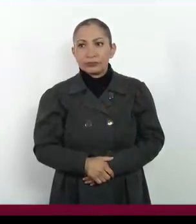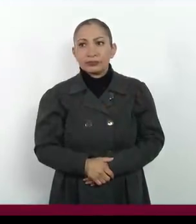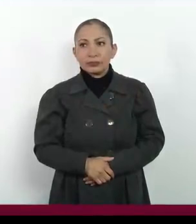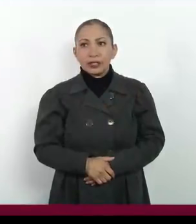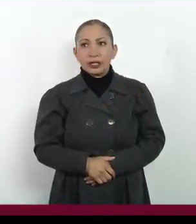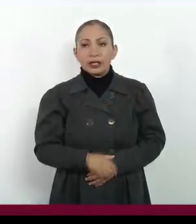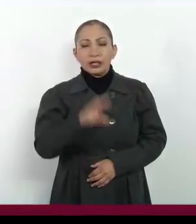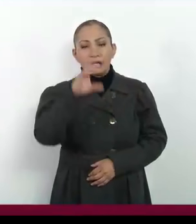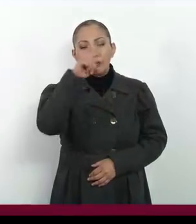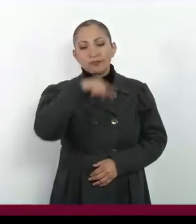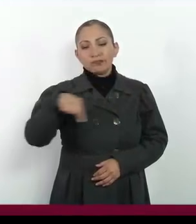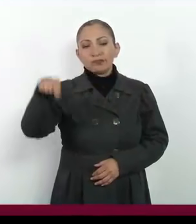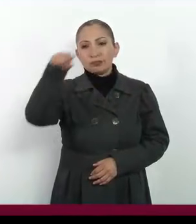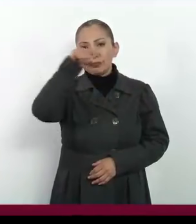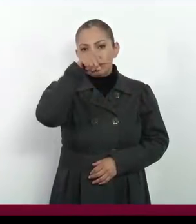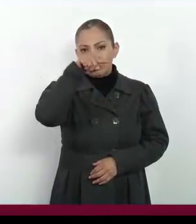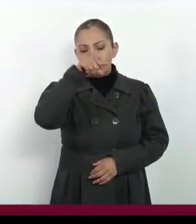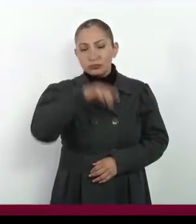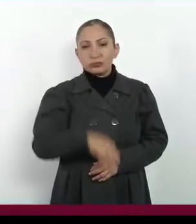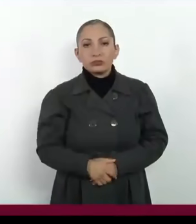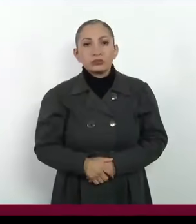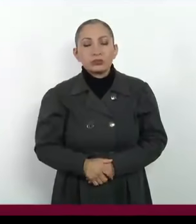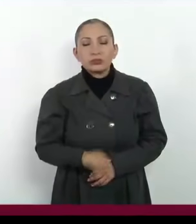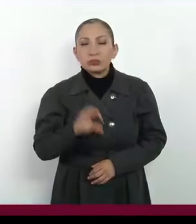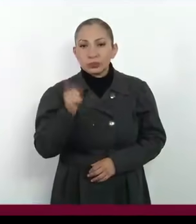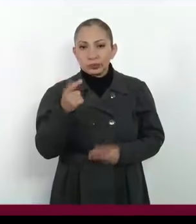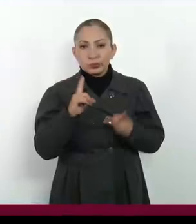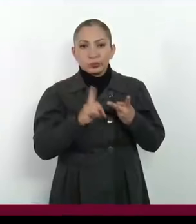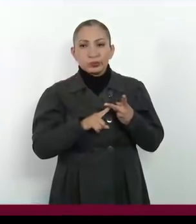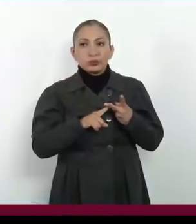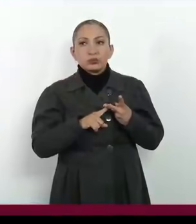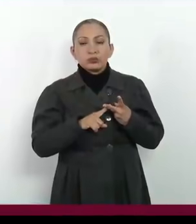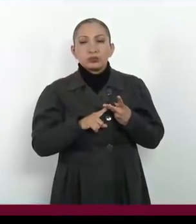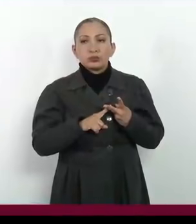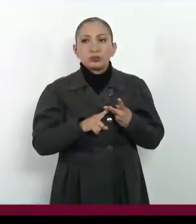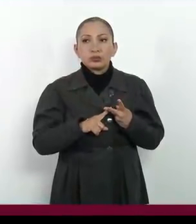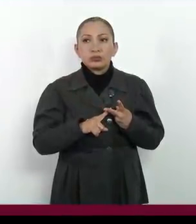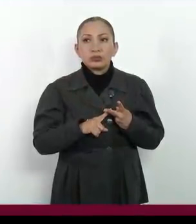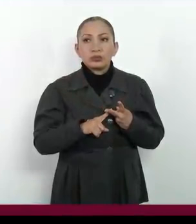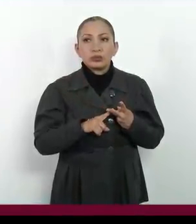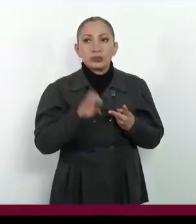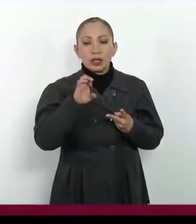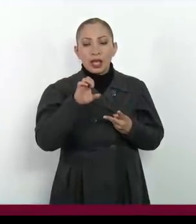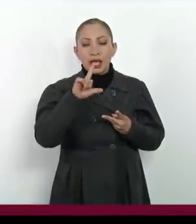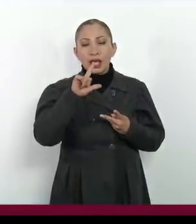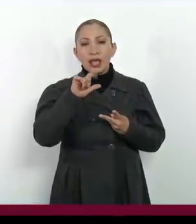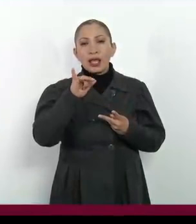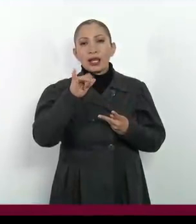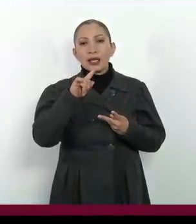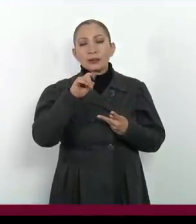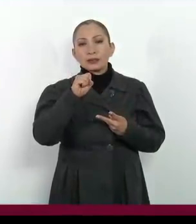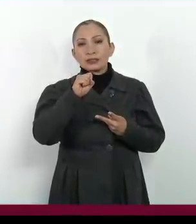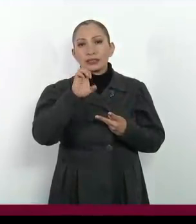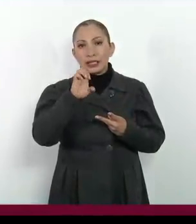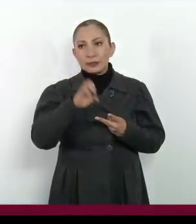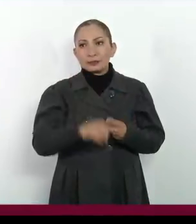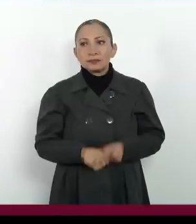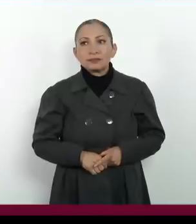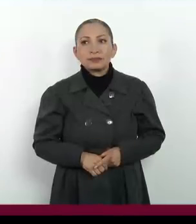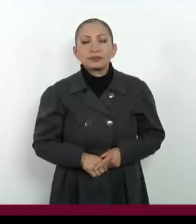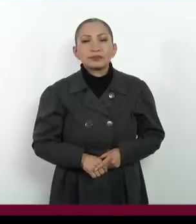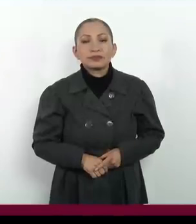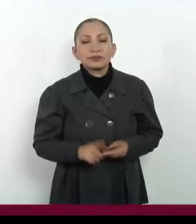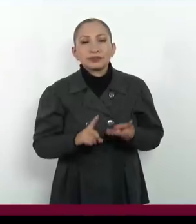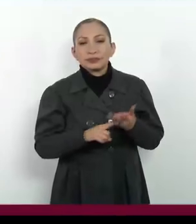Una de ellas es el círculo. Muy bien. Otra de ellas es la elipse. La elipse.